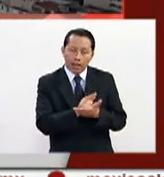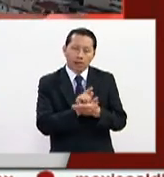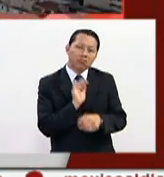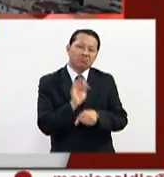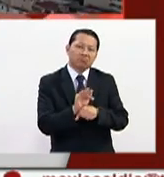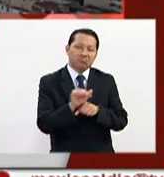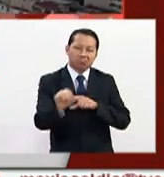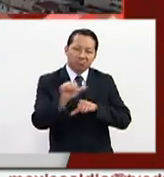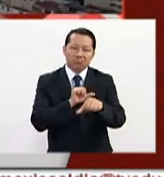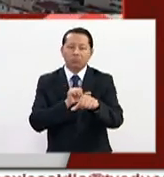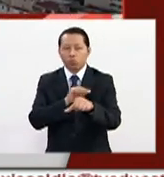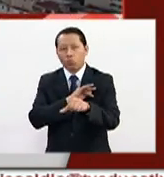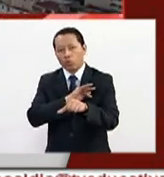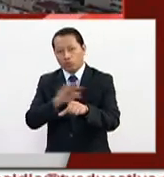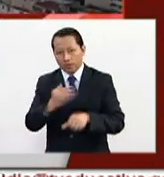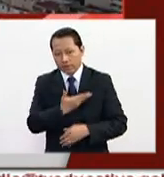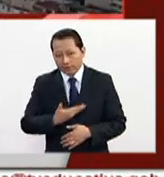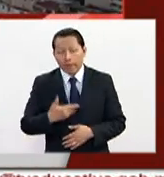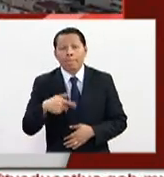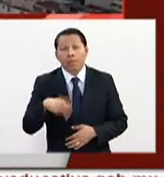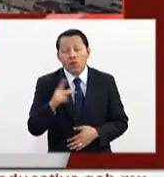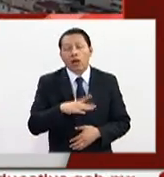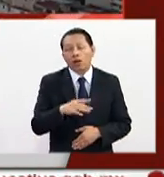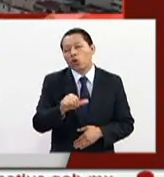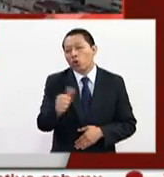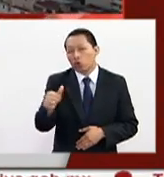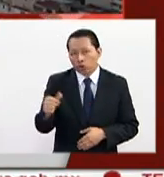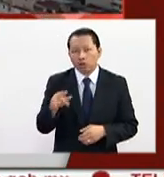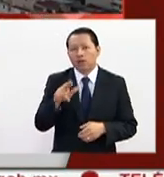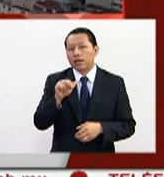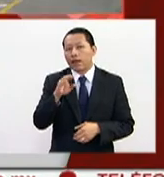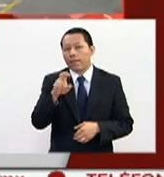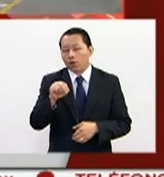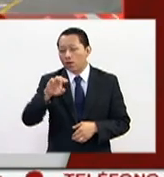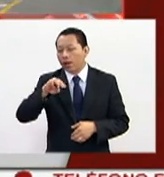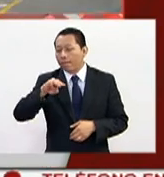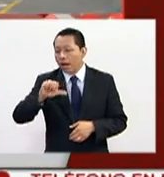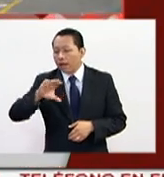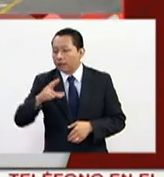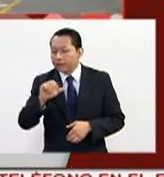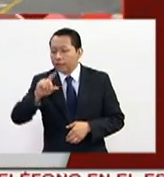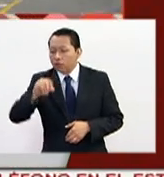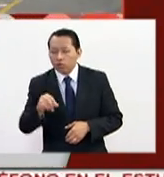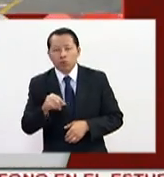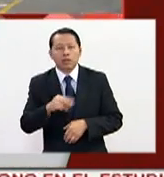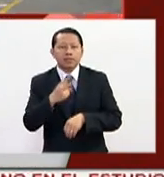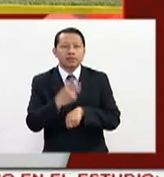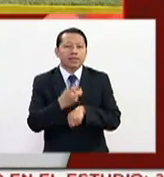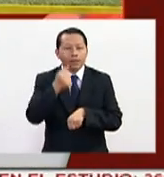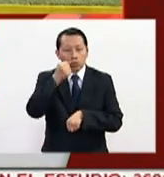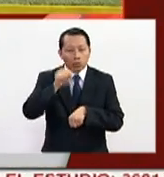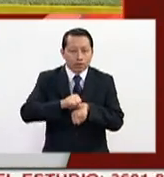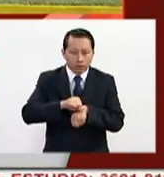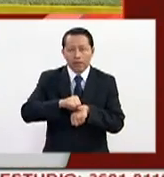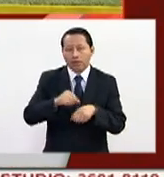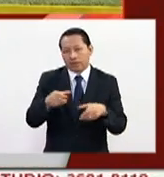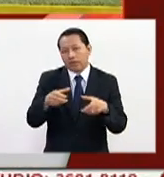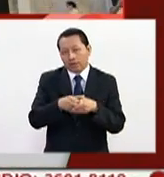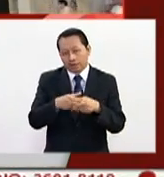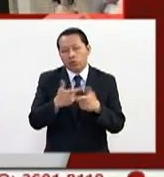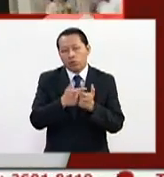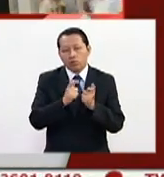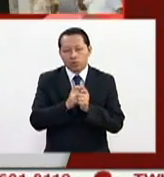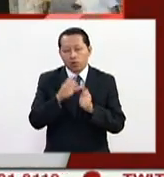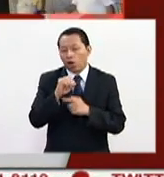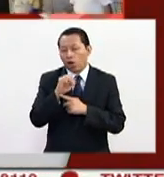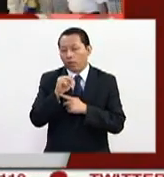debería asumir el poder. Sin embargo, también hay otros nombres como Ramón Machado, que él es el actual segundo secretario del Partido Comunista, que es el